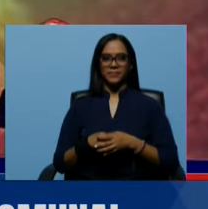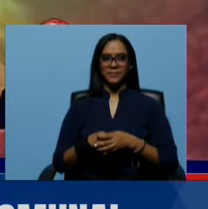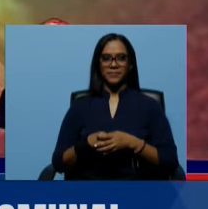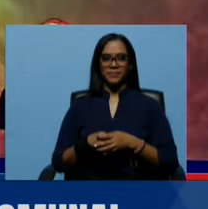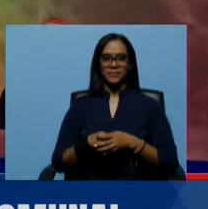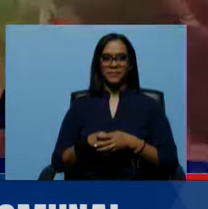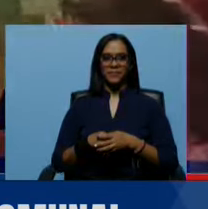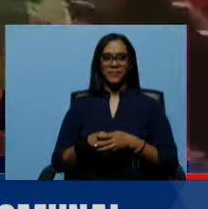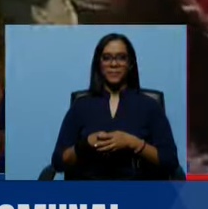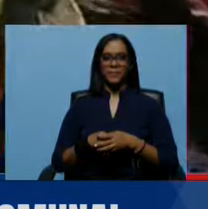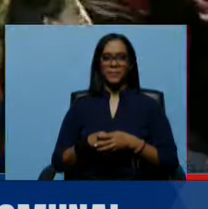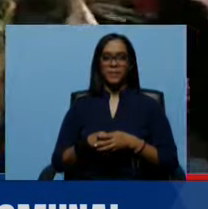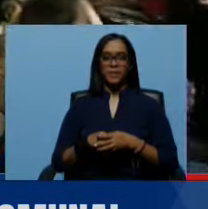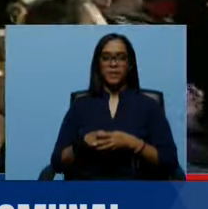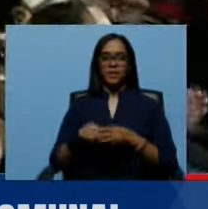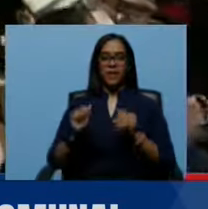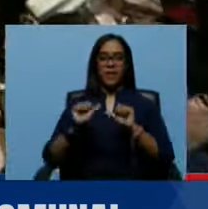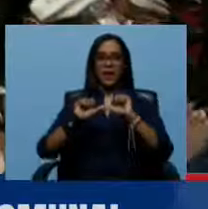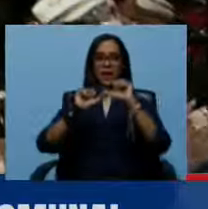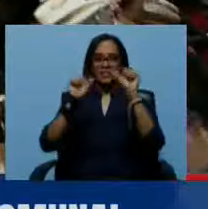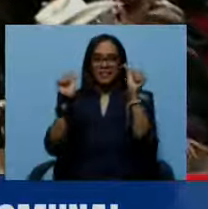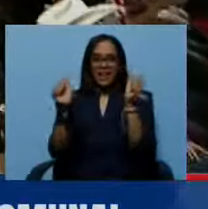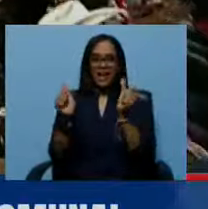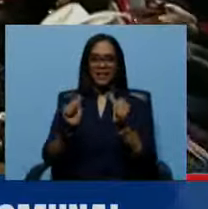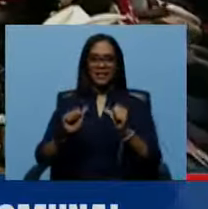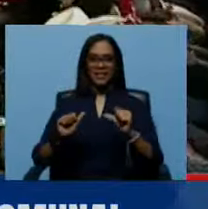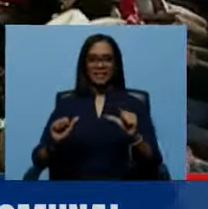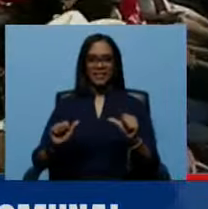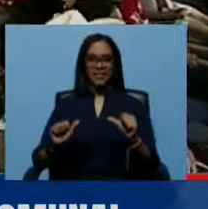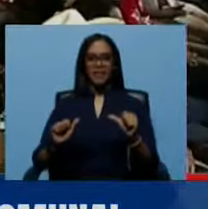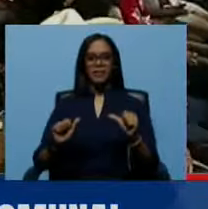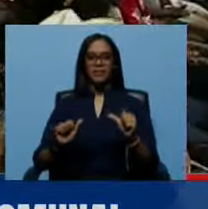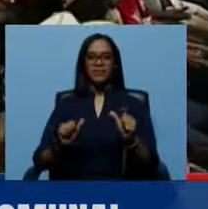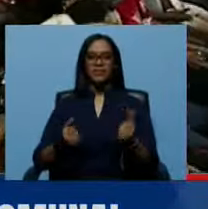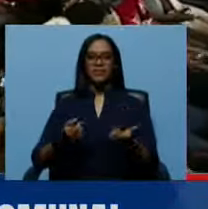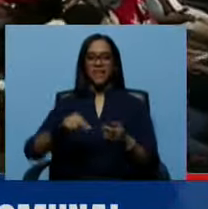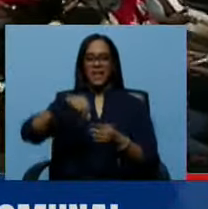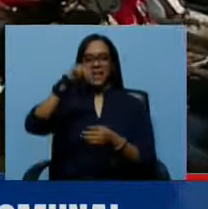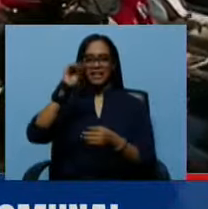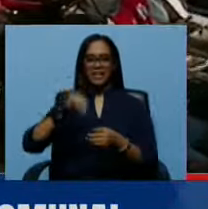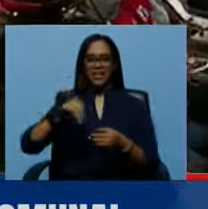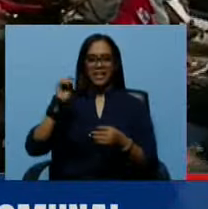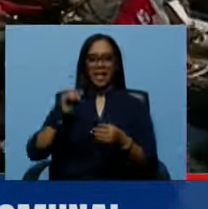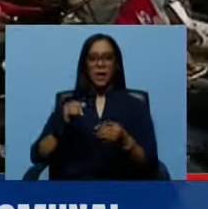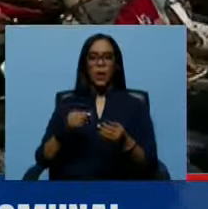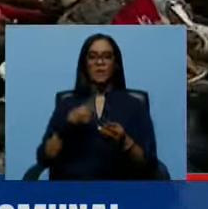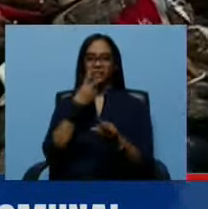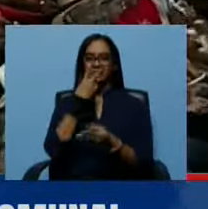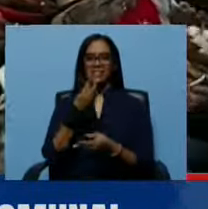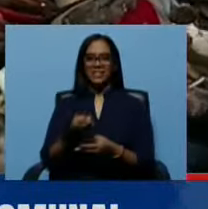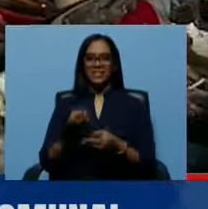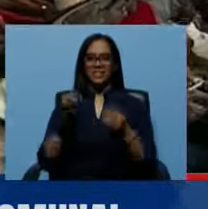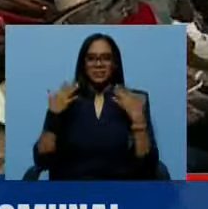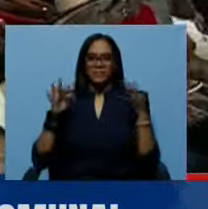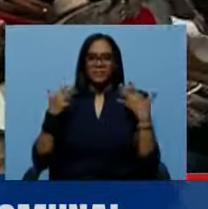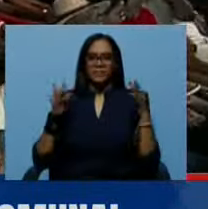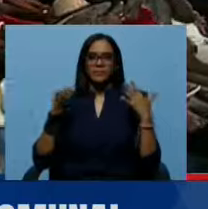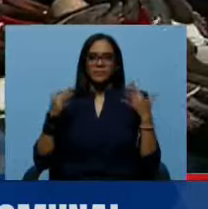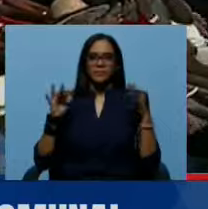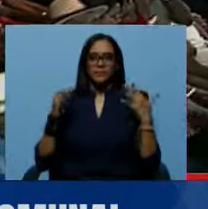y a las artesanas y artesanos de Tintorero de Quíbor que nos visitan.